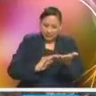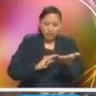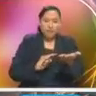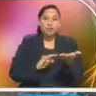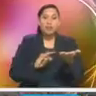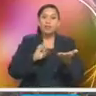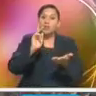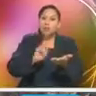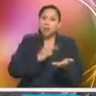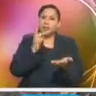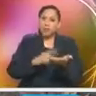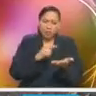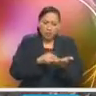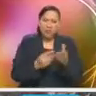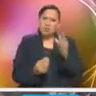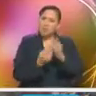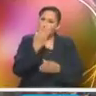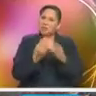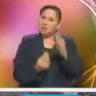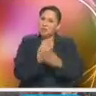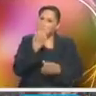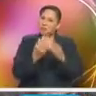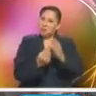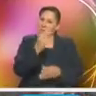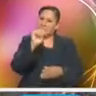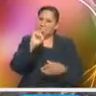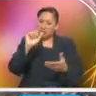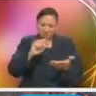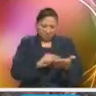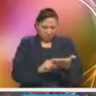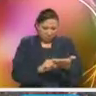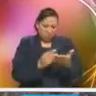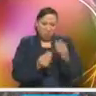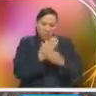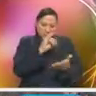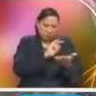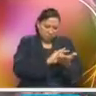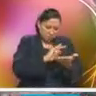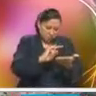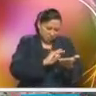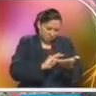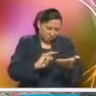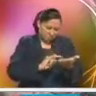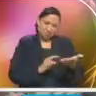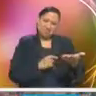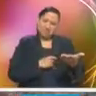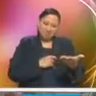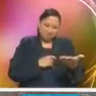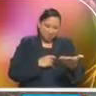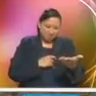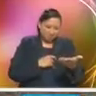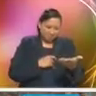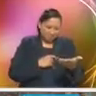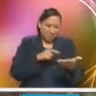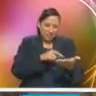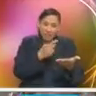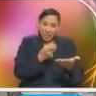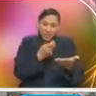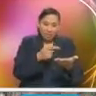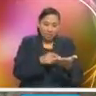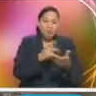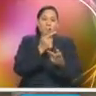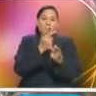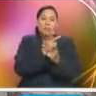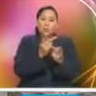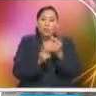nos encontramos con nuevas aplicaciones, con nuevos servicios que no son otra cosa sino producto de